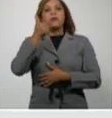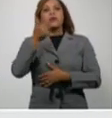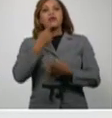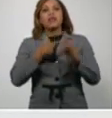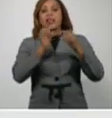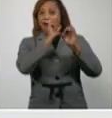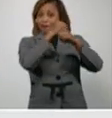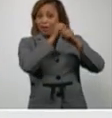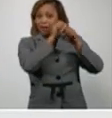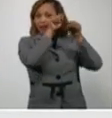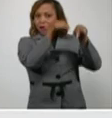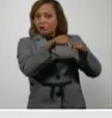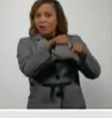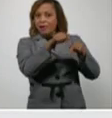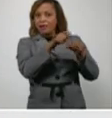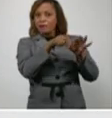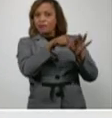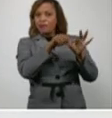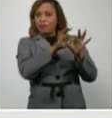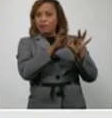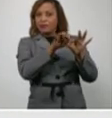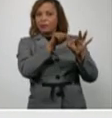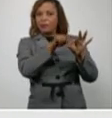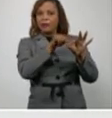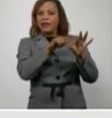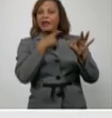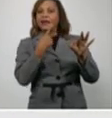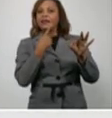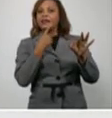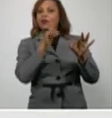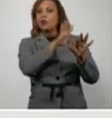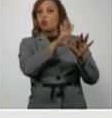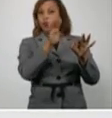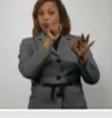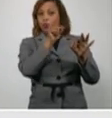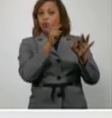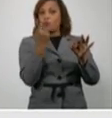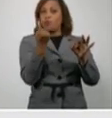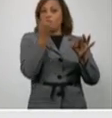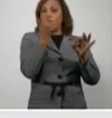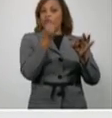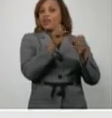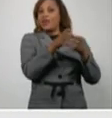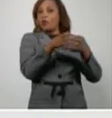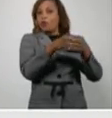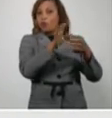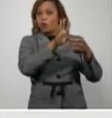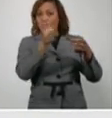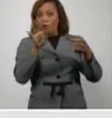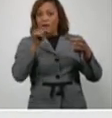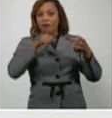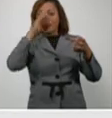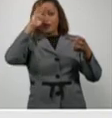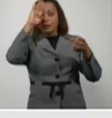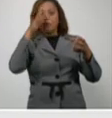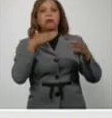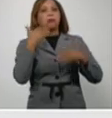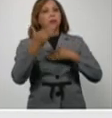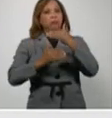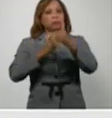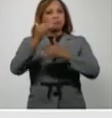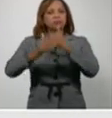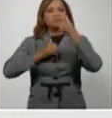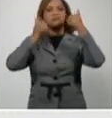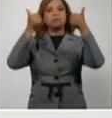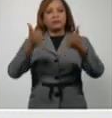Biología Molecular del Municipio Especial, uno de los 4 que se ejecuta en estos momentos en el país, marcha a buen ritmo. Este